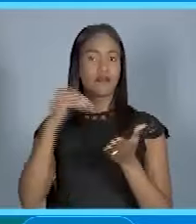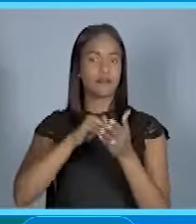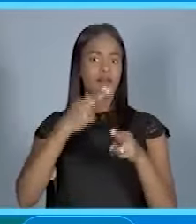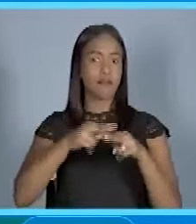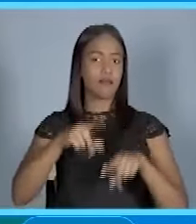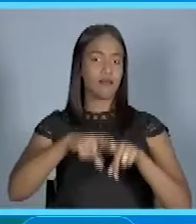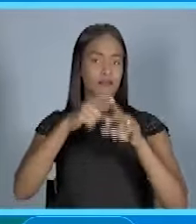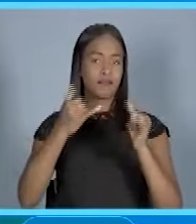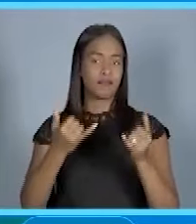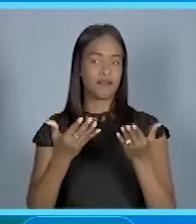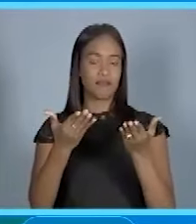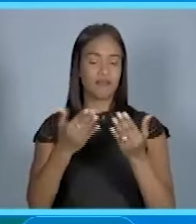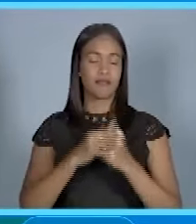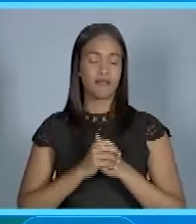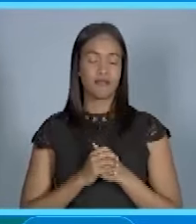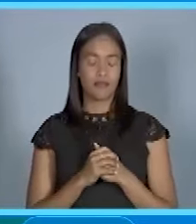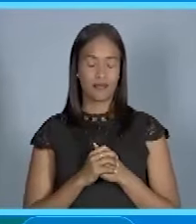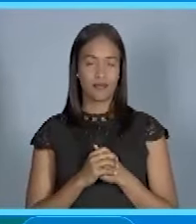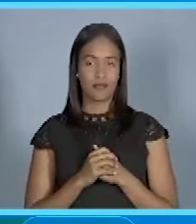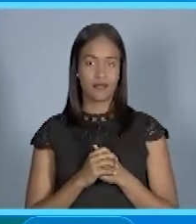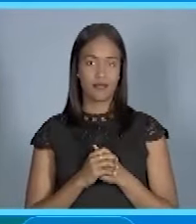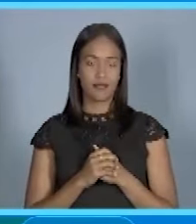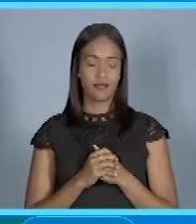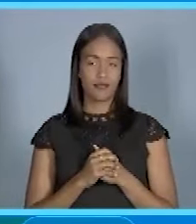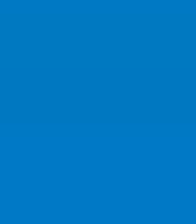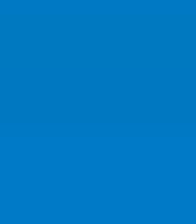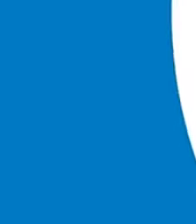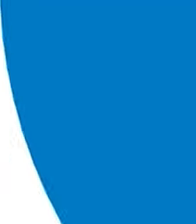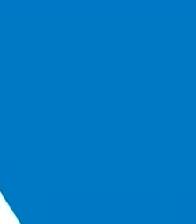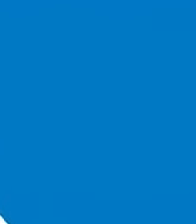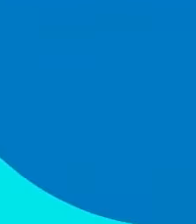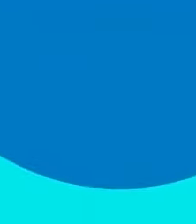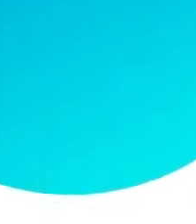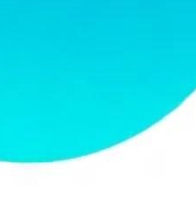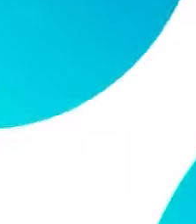volvemos con más aquí en Central de Noticias, Emisión Estelar. No dejan.